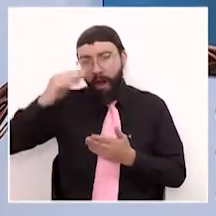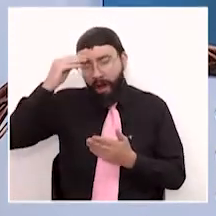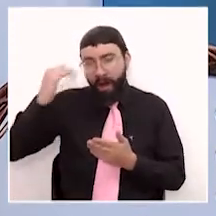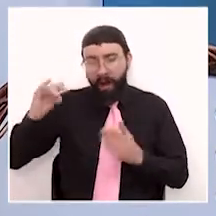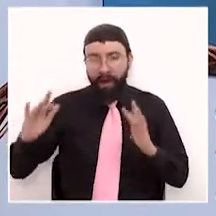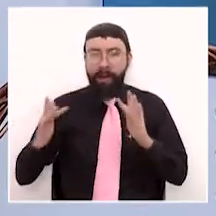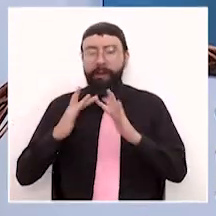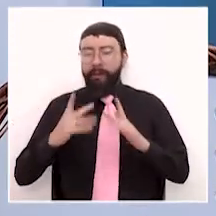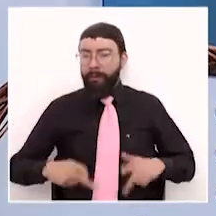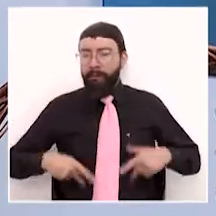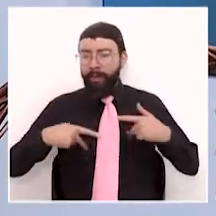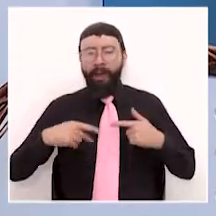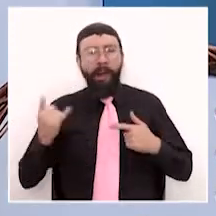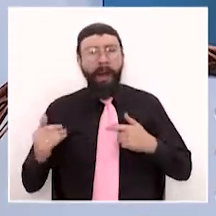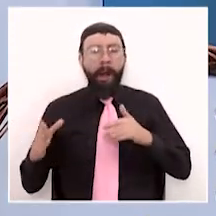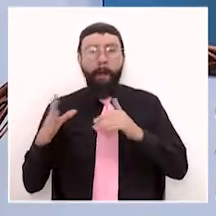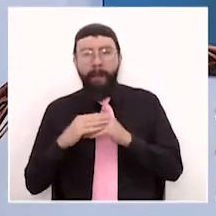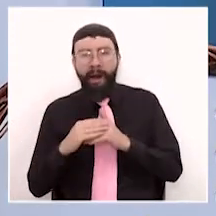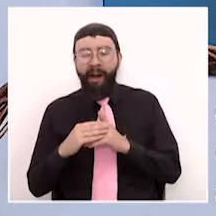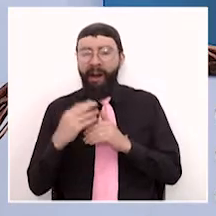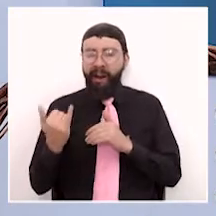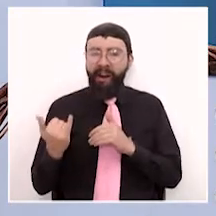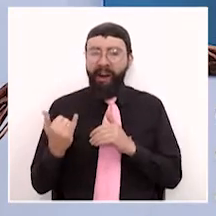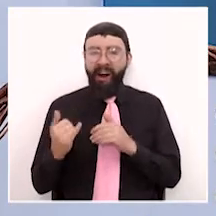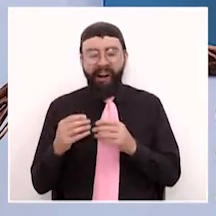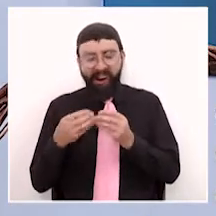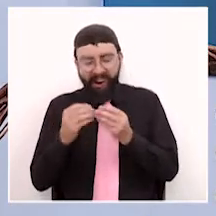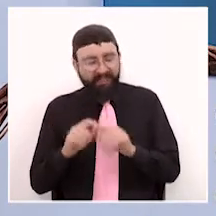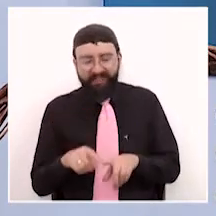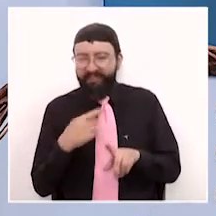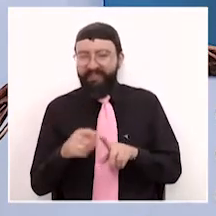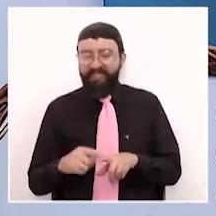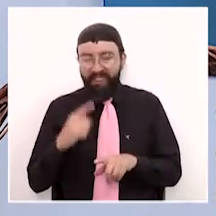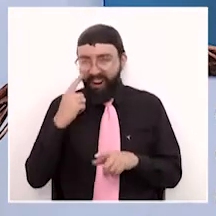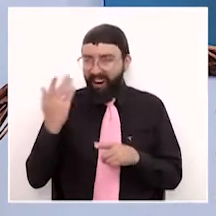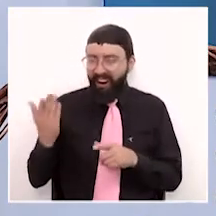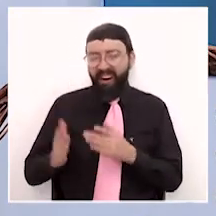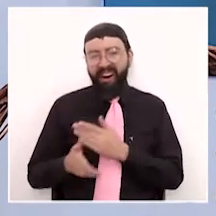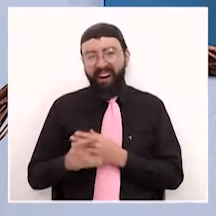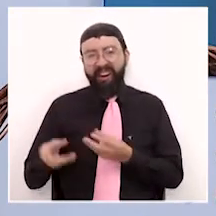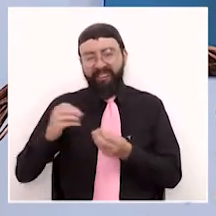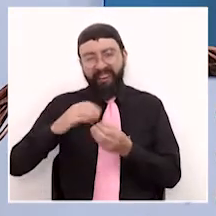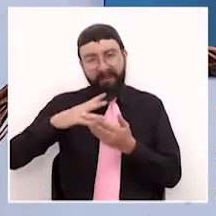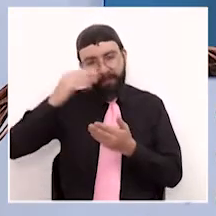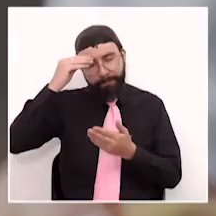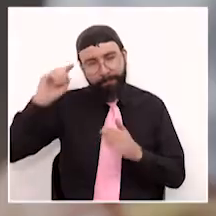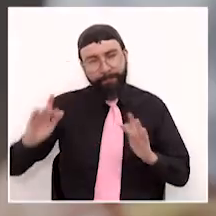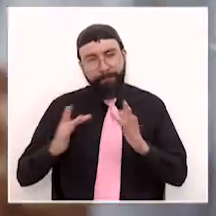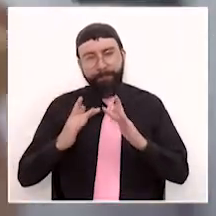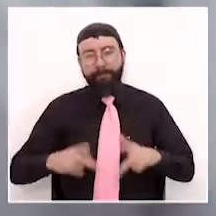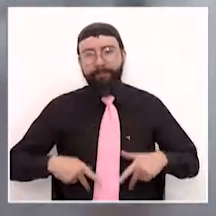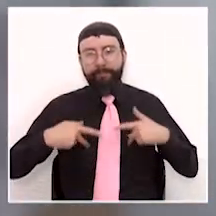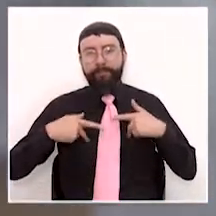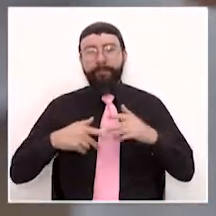Vital acerca del pan, la masa madre y el pan sin gluten. Muy atentos porque continuamos aprendiendo en Conexión Vital.